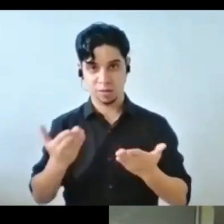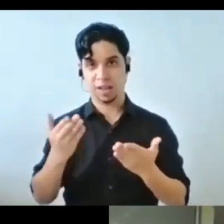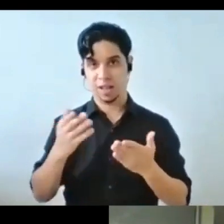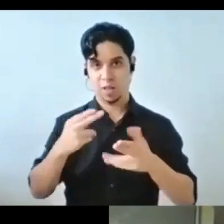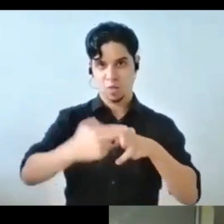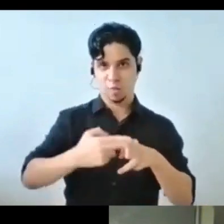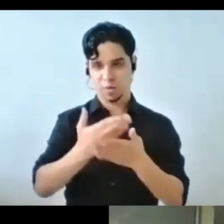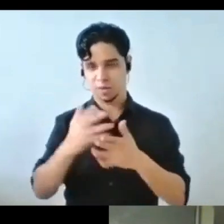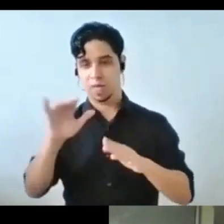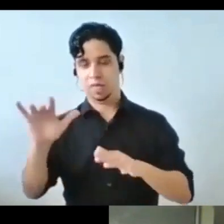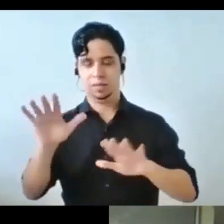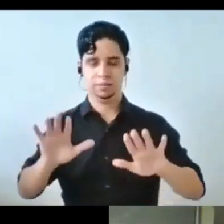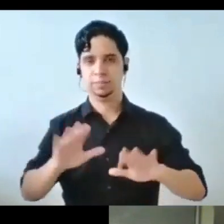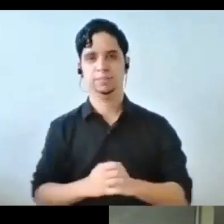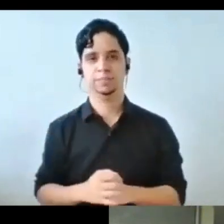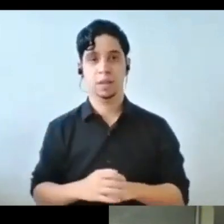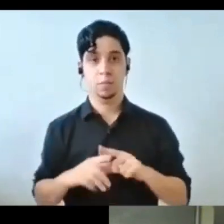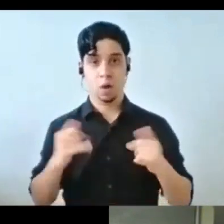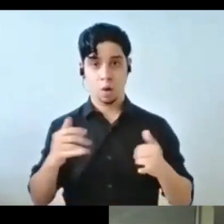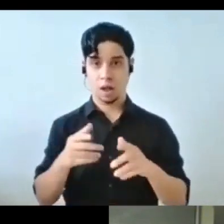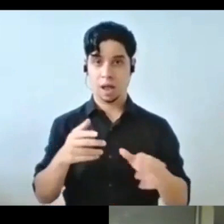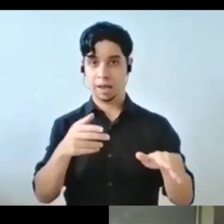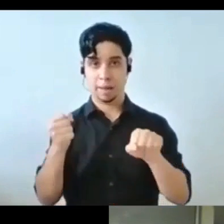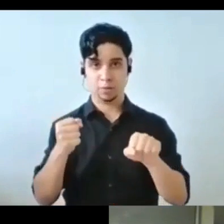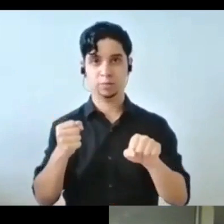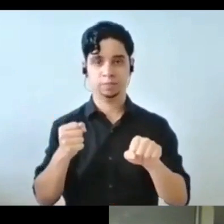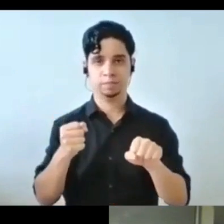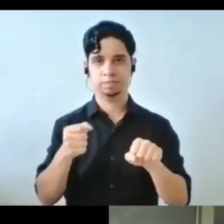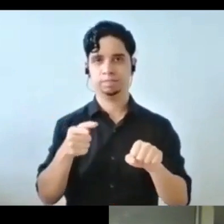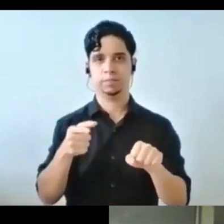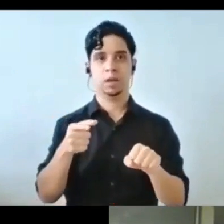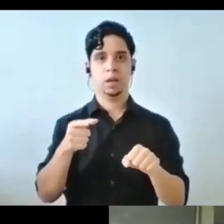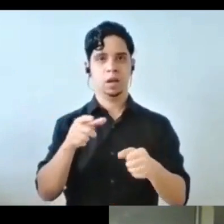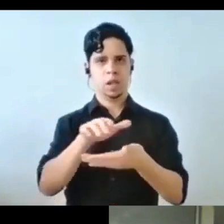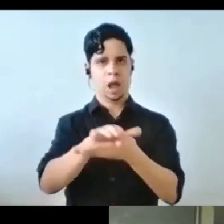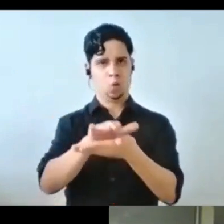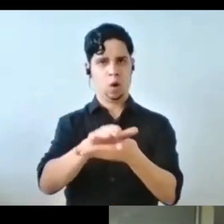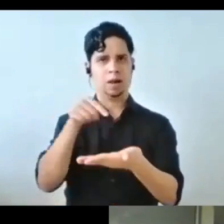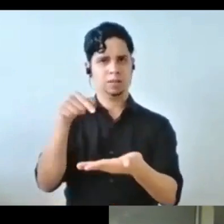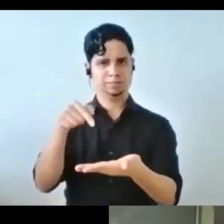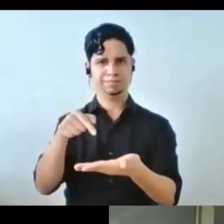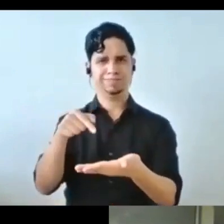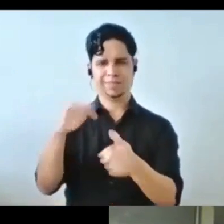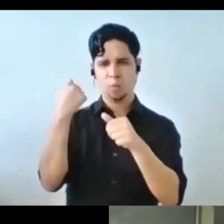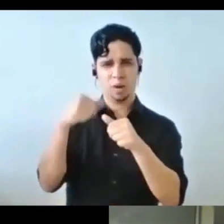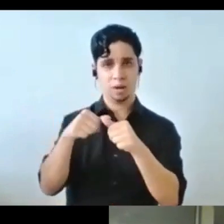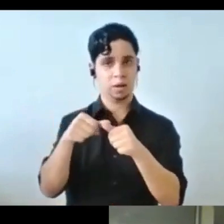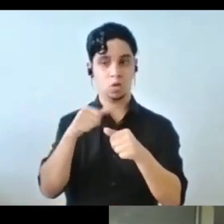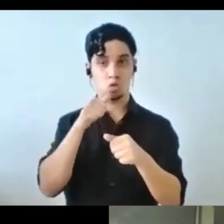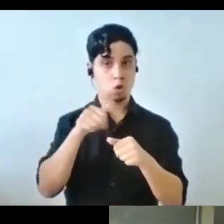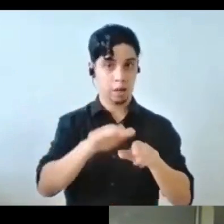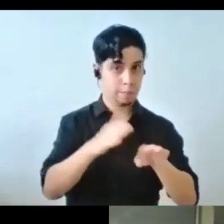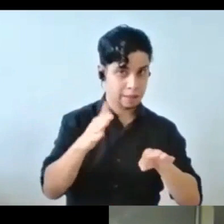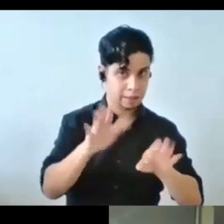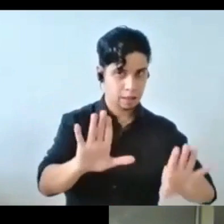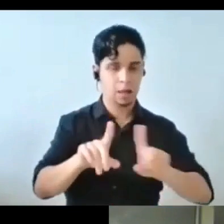nombres y las cosas. Mira, rapidito. Tú sabes que está la iniciativa de que las escuelas, ¿verdad? Pues no están abiertas, pero sí están